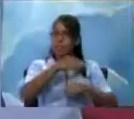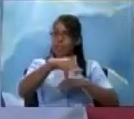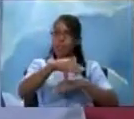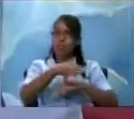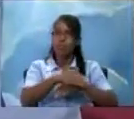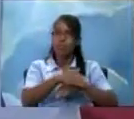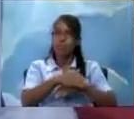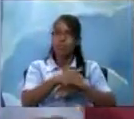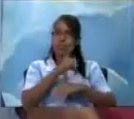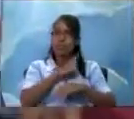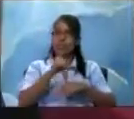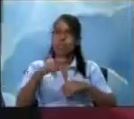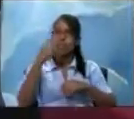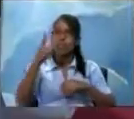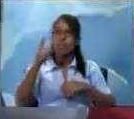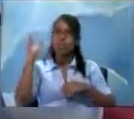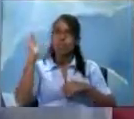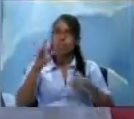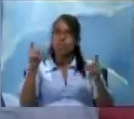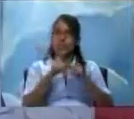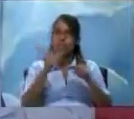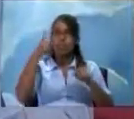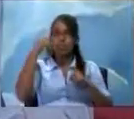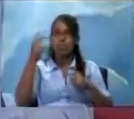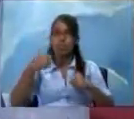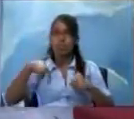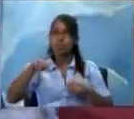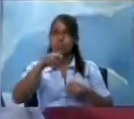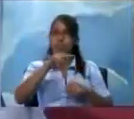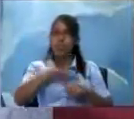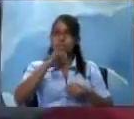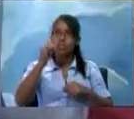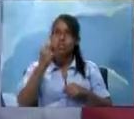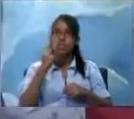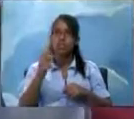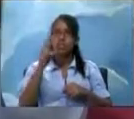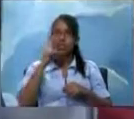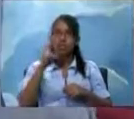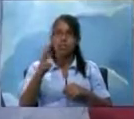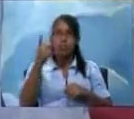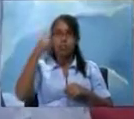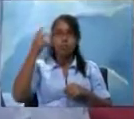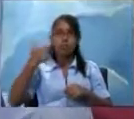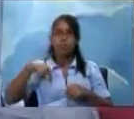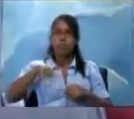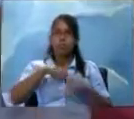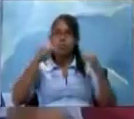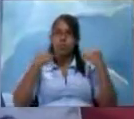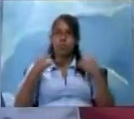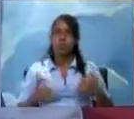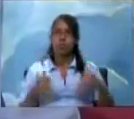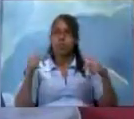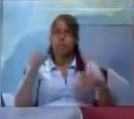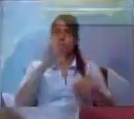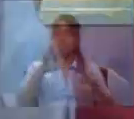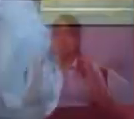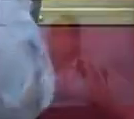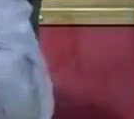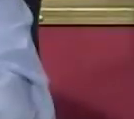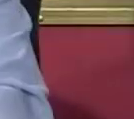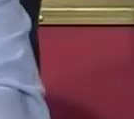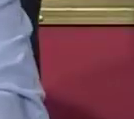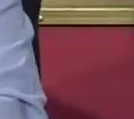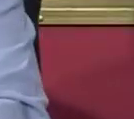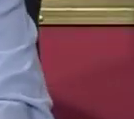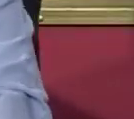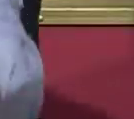de afuera, y luego viene una palabra para nosotros, y dice, y mirad por vosotros mismos. ¿A quién le estaba hablando el